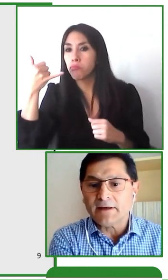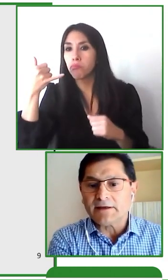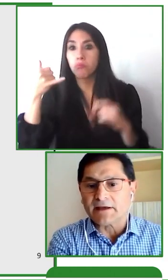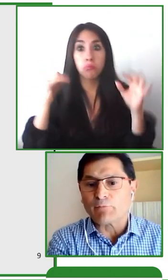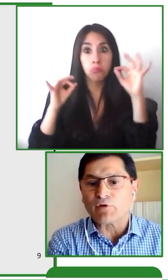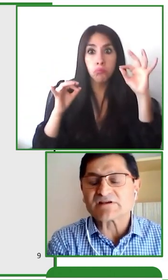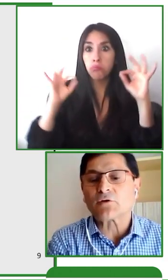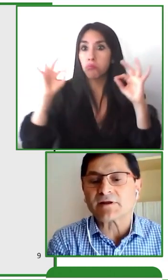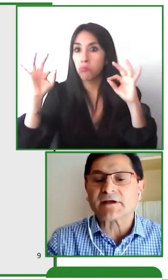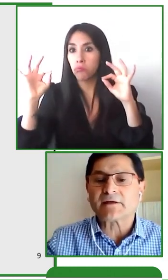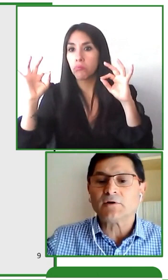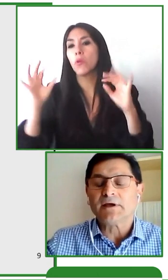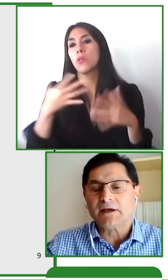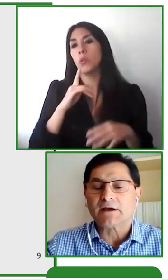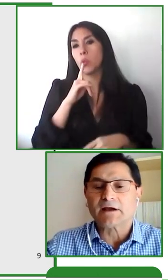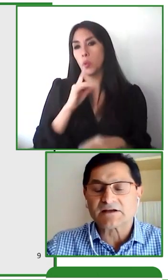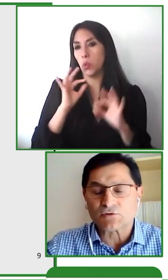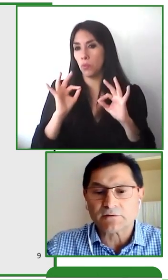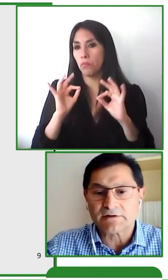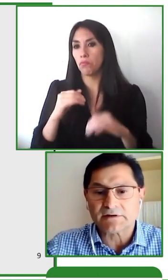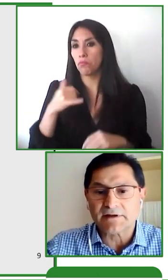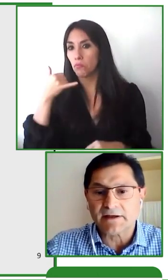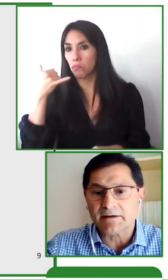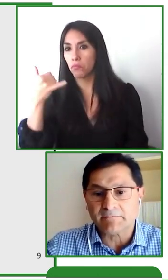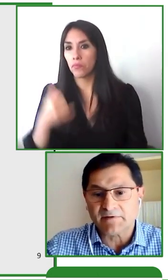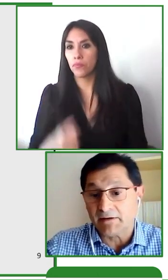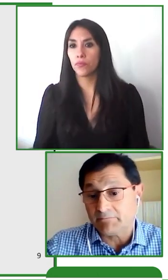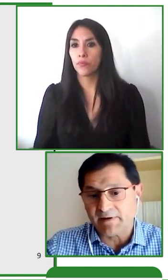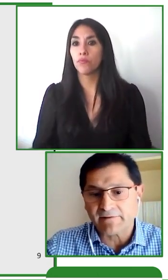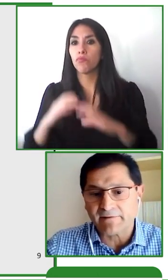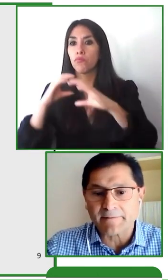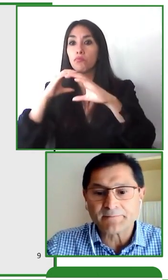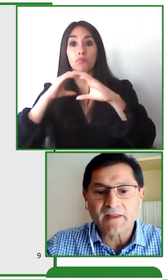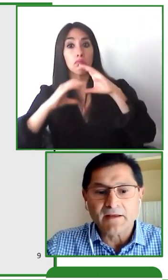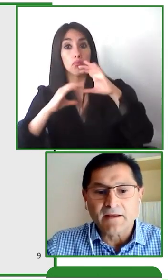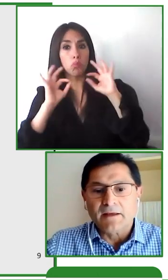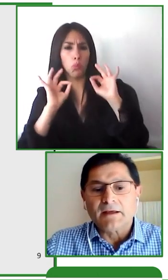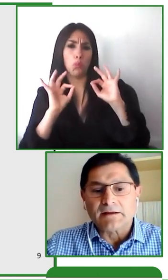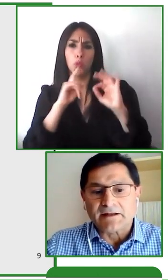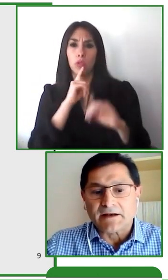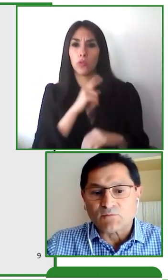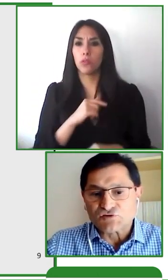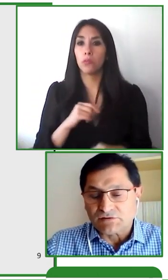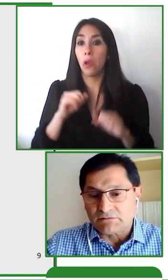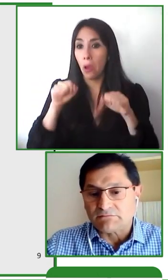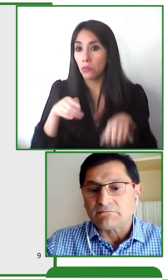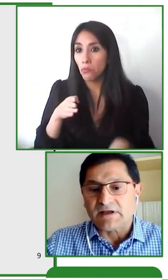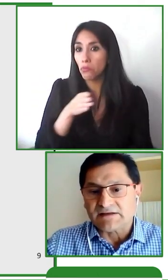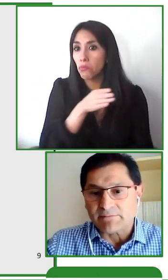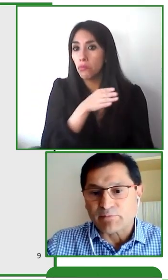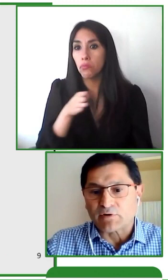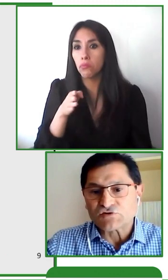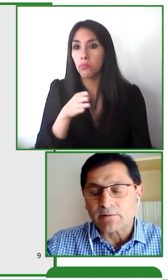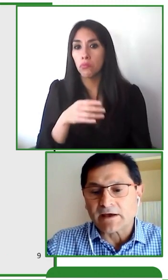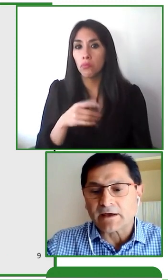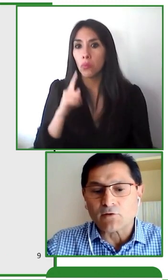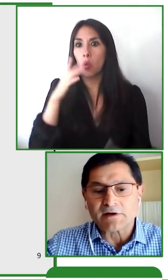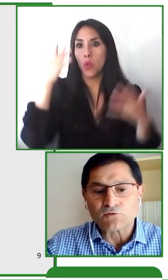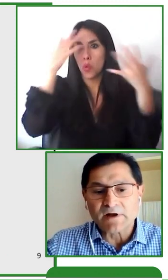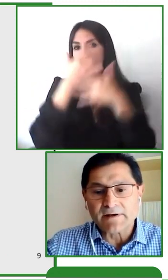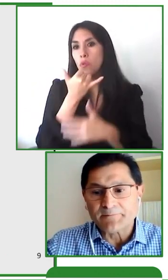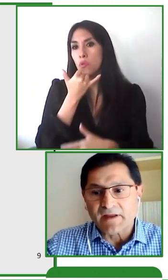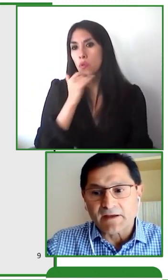adecuada y que pueda ser orientado en caso de pérdida. Tenemos ese progreso del